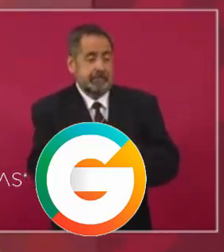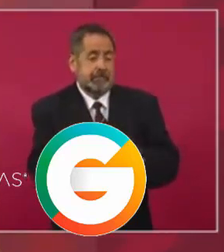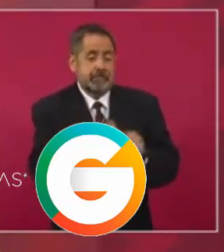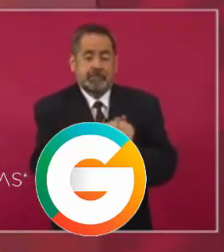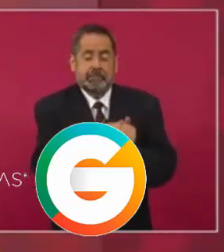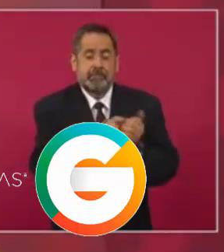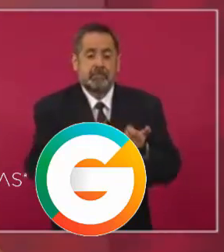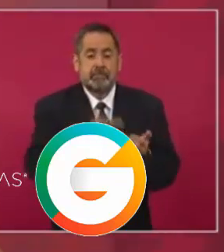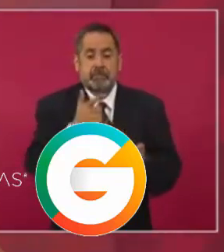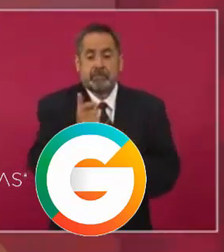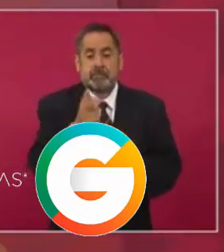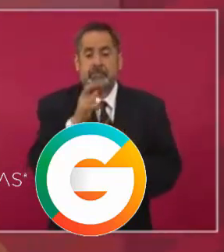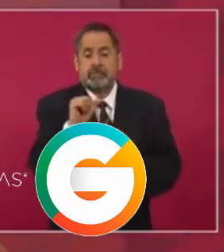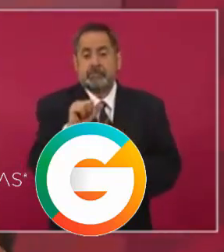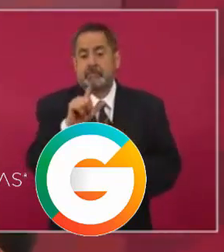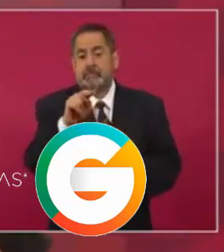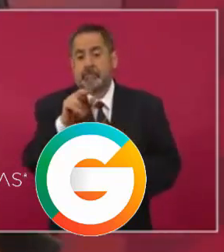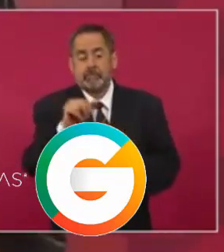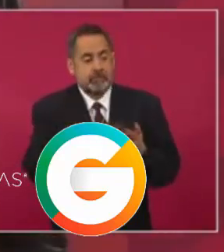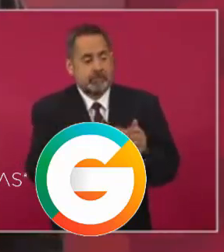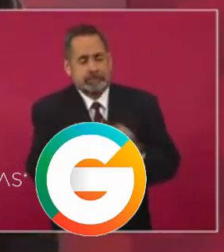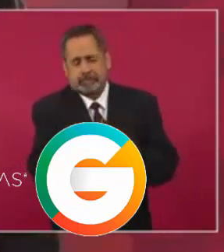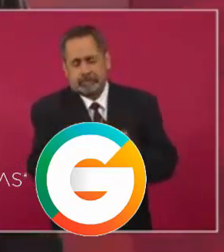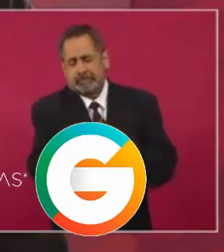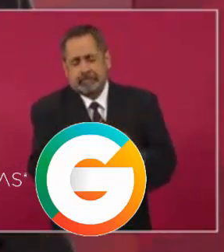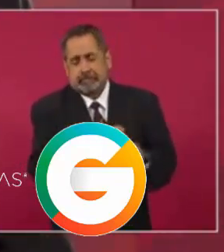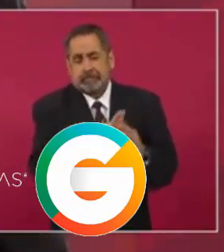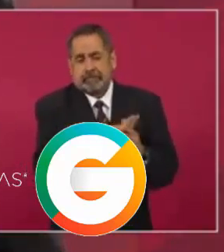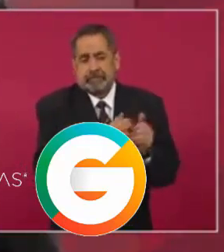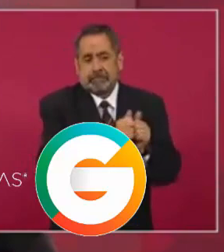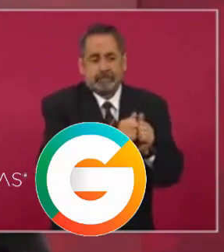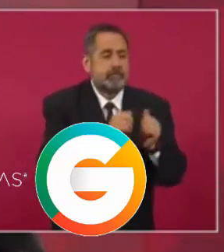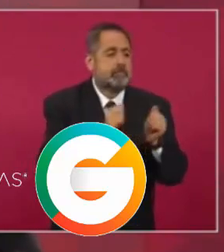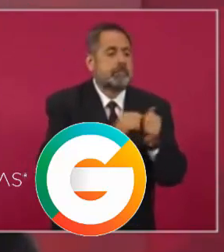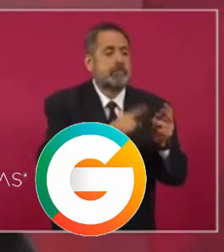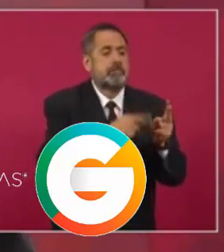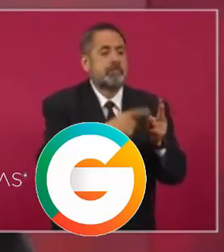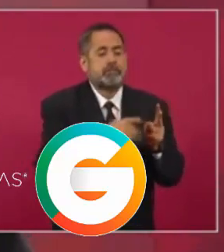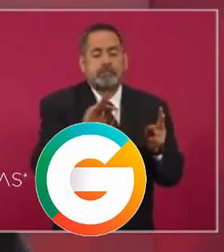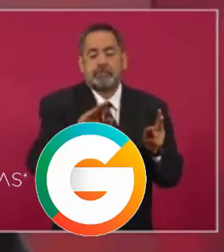Luna y desde luego de Calderón,